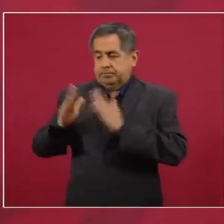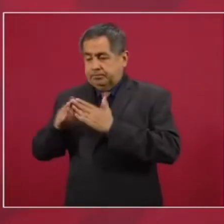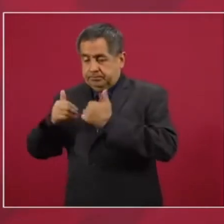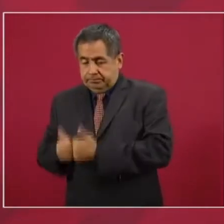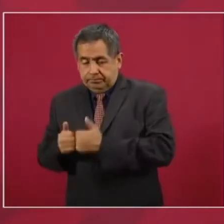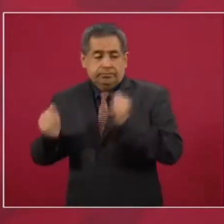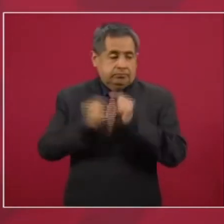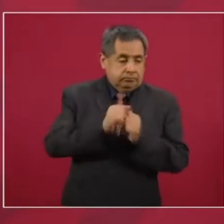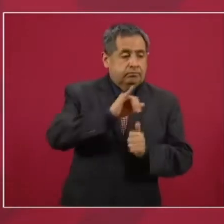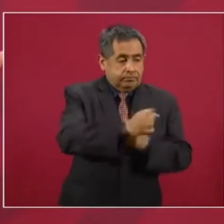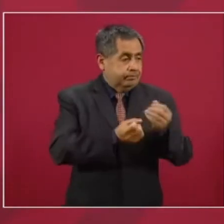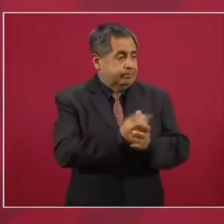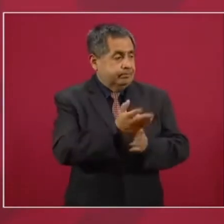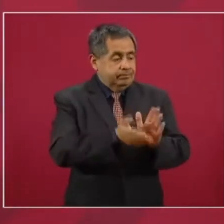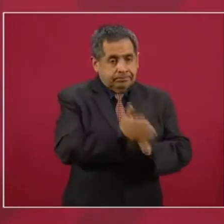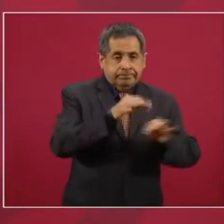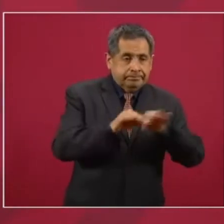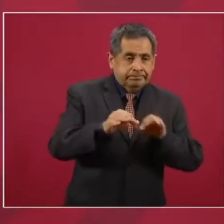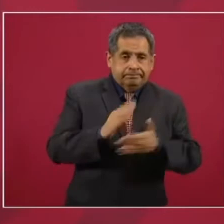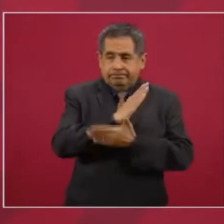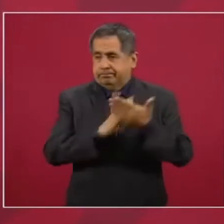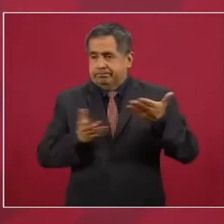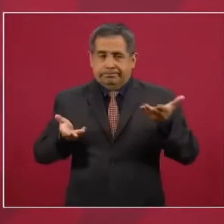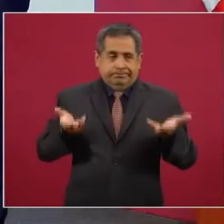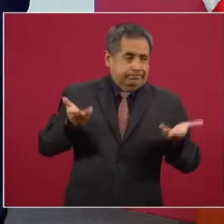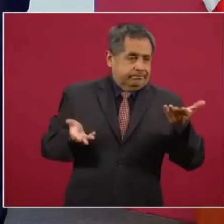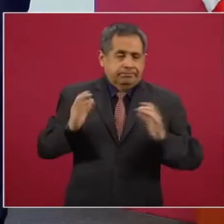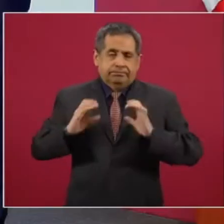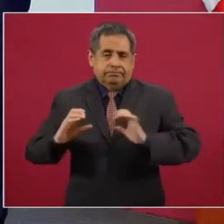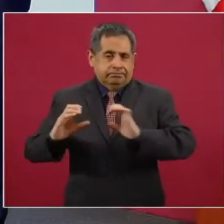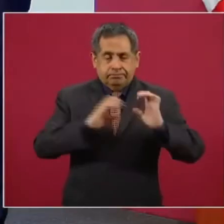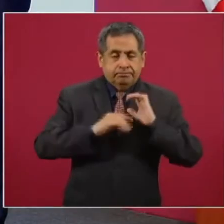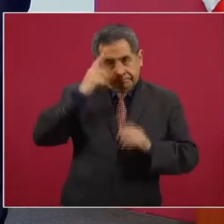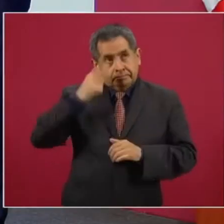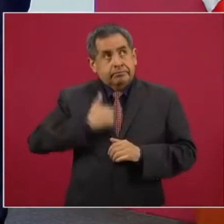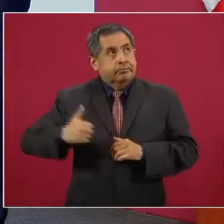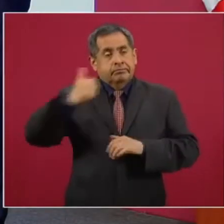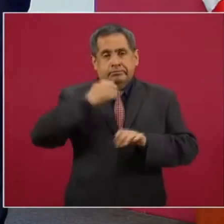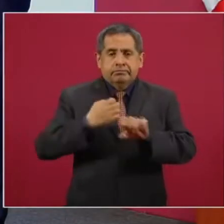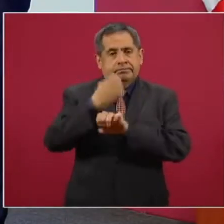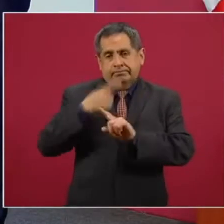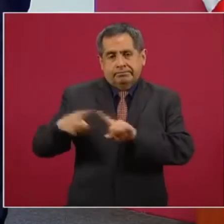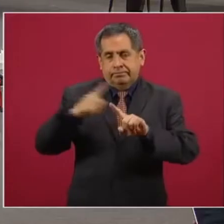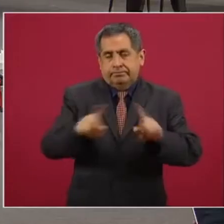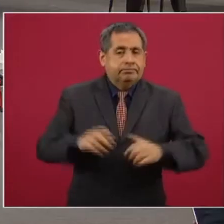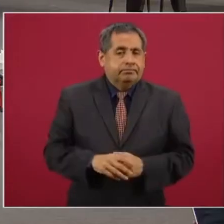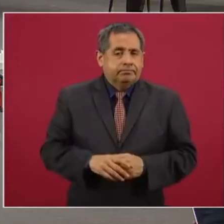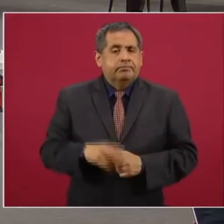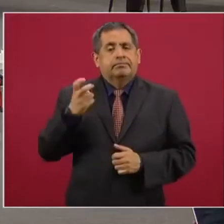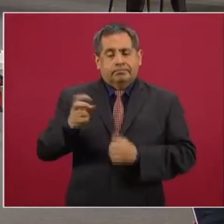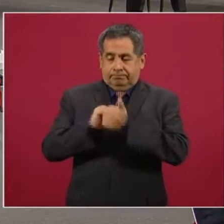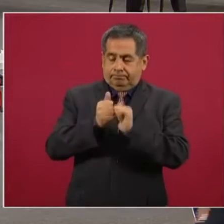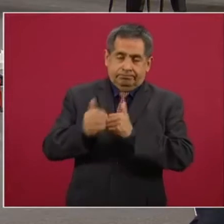local entre el bienestar y el cuidado de la epidemia. Ese es el proceso de la